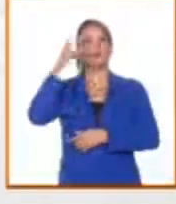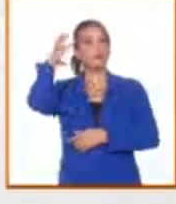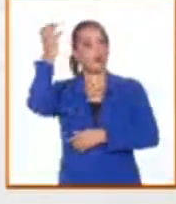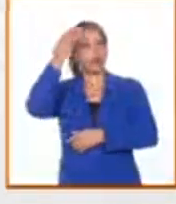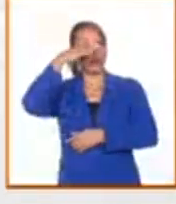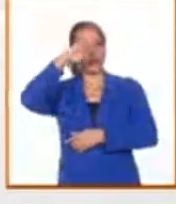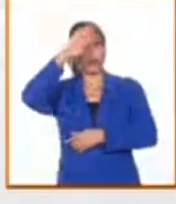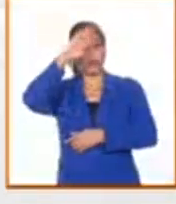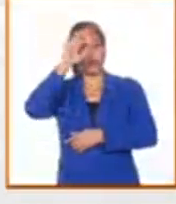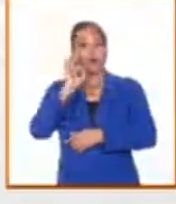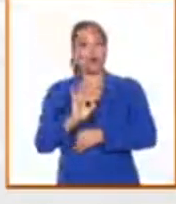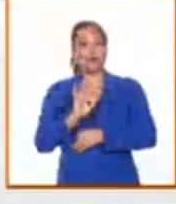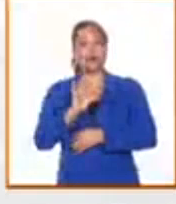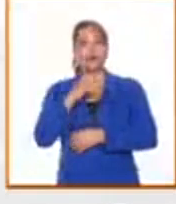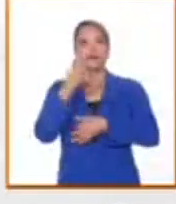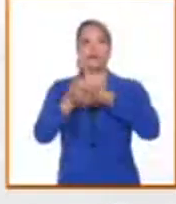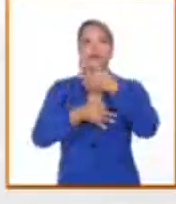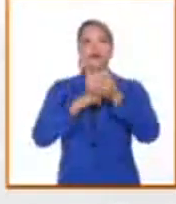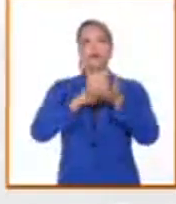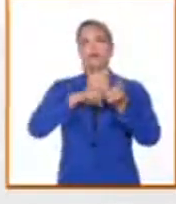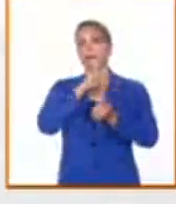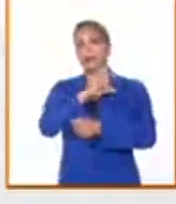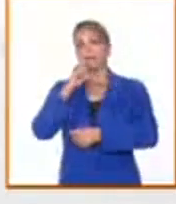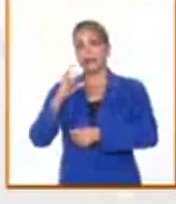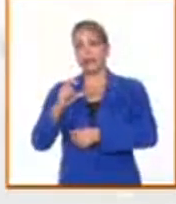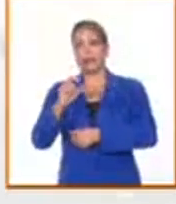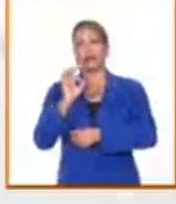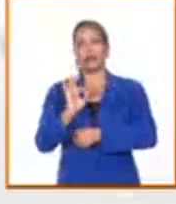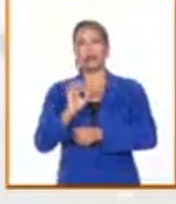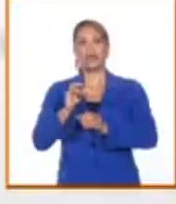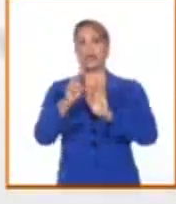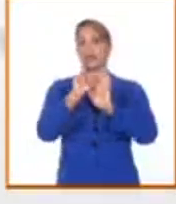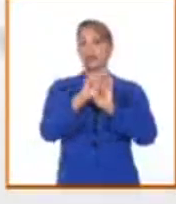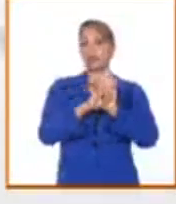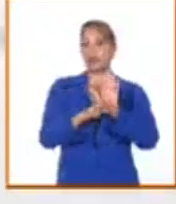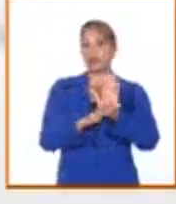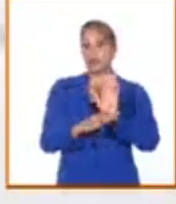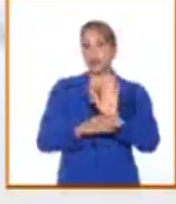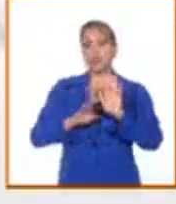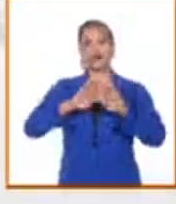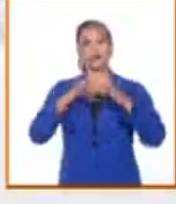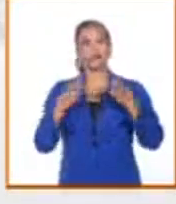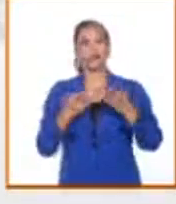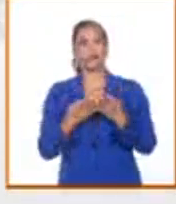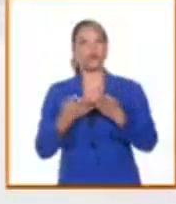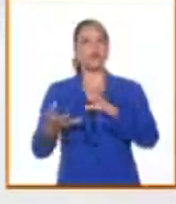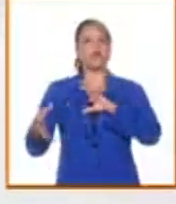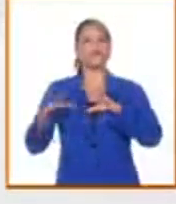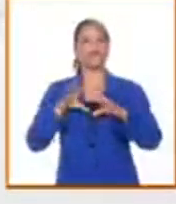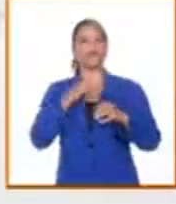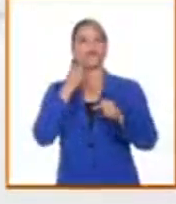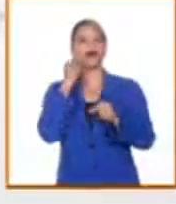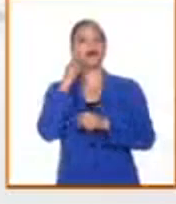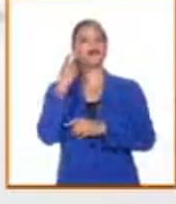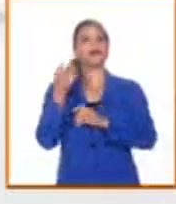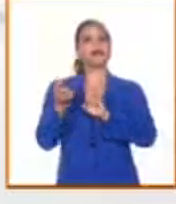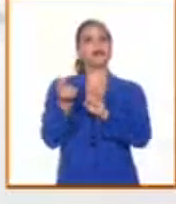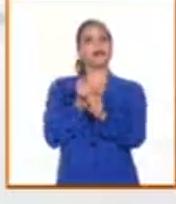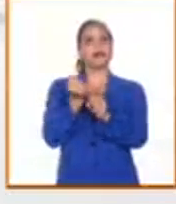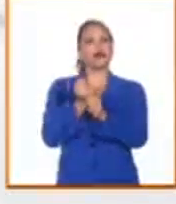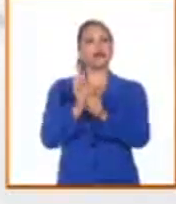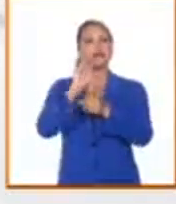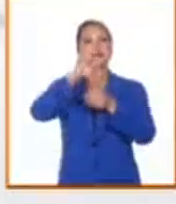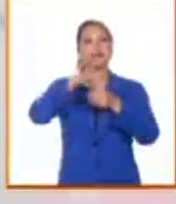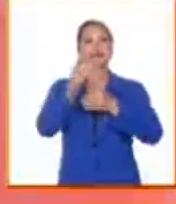cubanos, pautada por el partido, de manera que se norme la articulación del sistema para la gestión estratégica e integrada de los